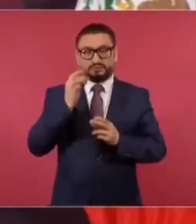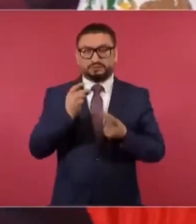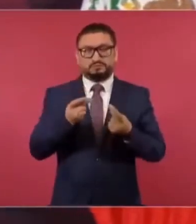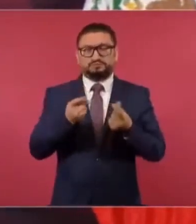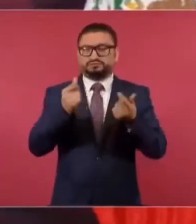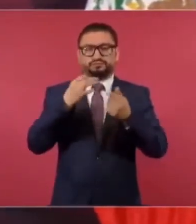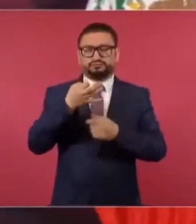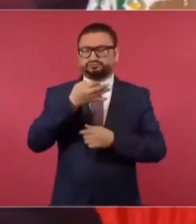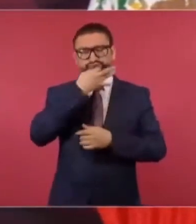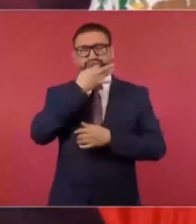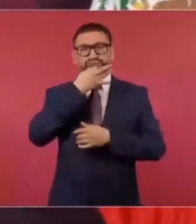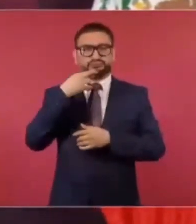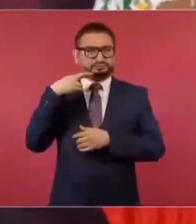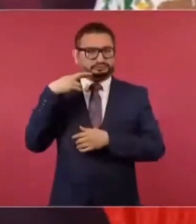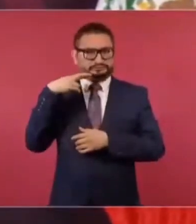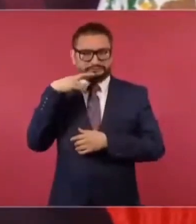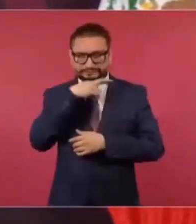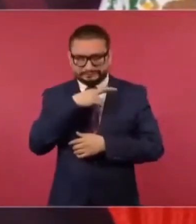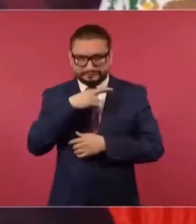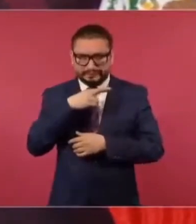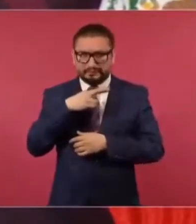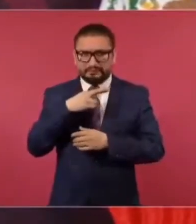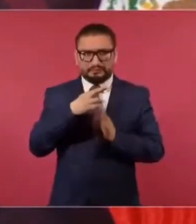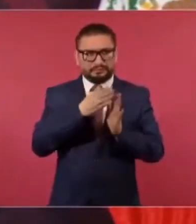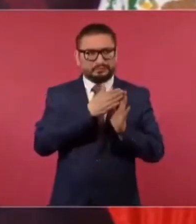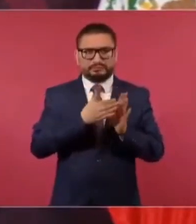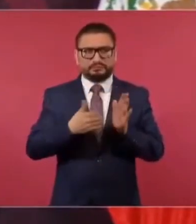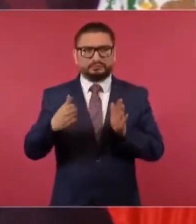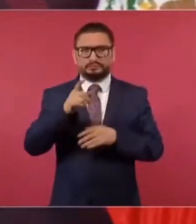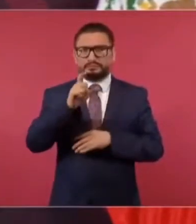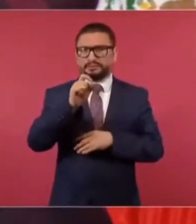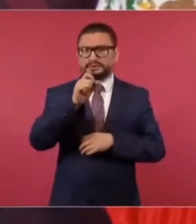relativamente poco tiempo, 20 años,